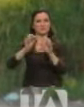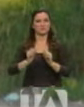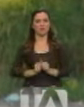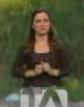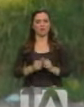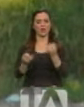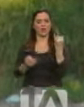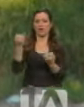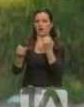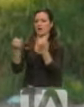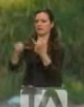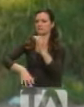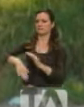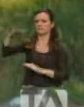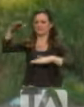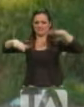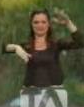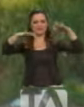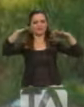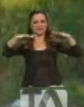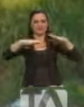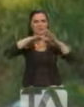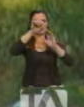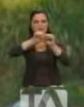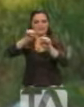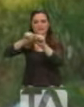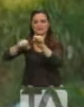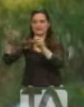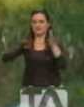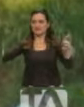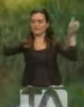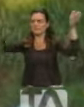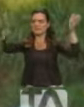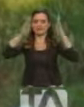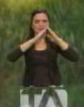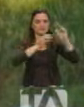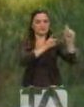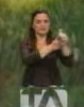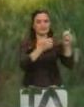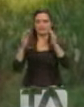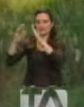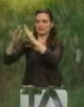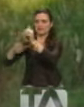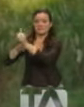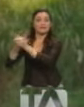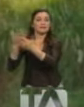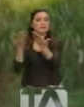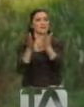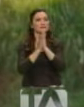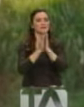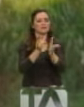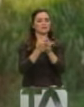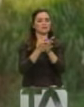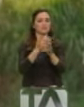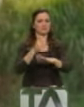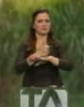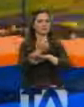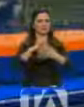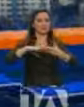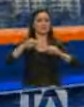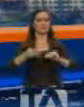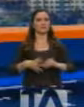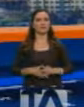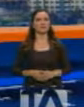la maleza está afectando a los cerramientos y paredes de las casas vecinas. Los moradores solicitan acciones urgentes de las